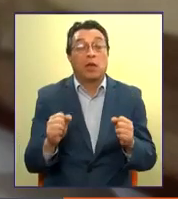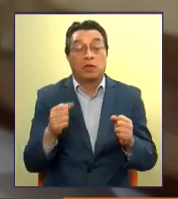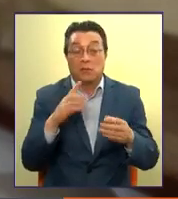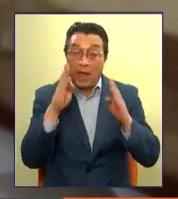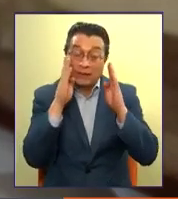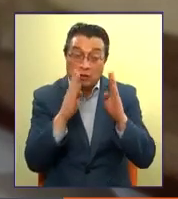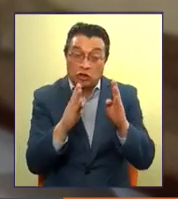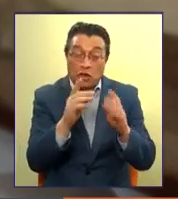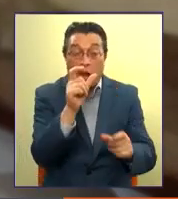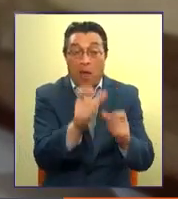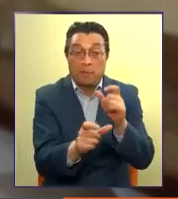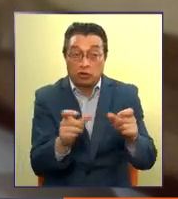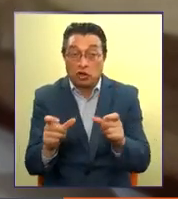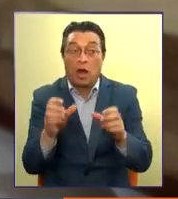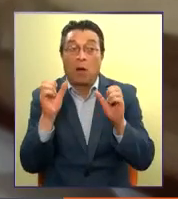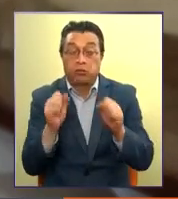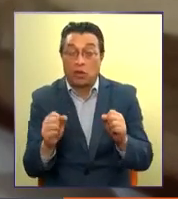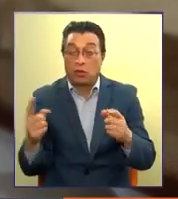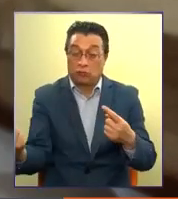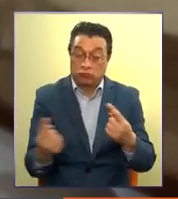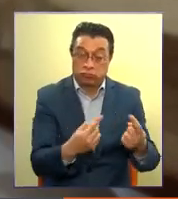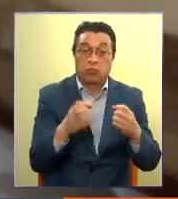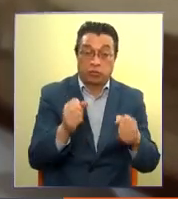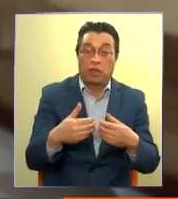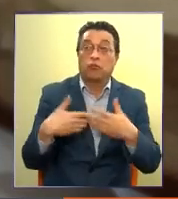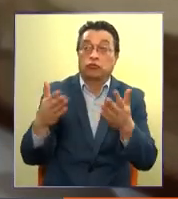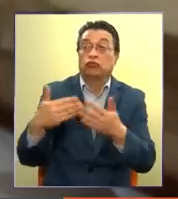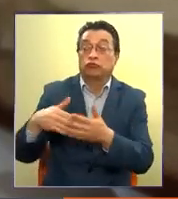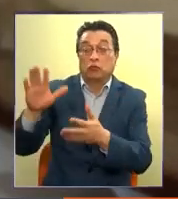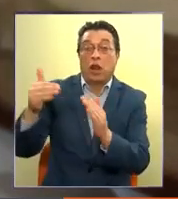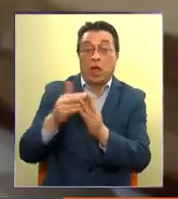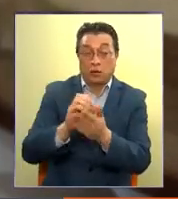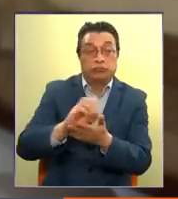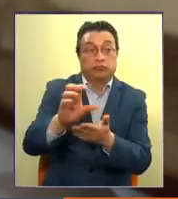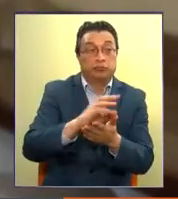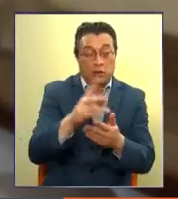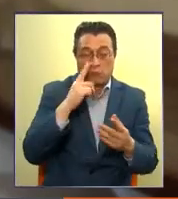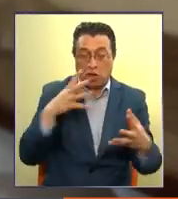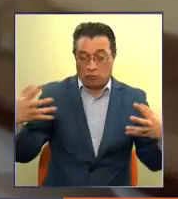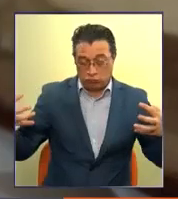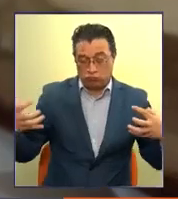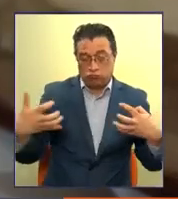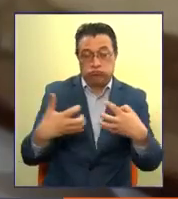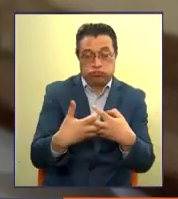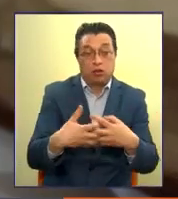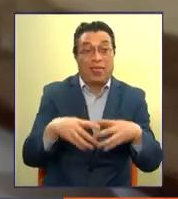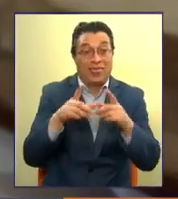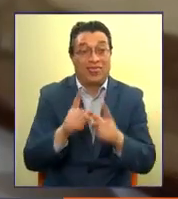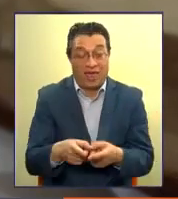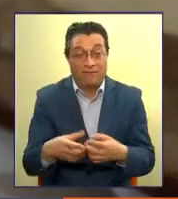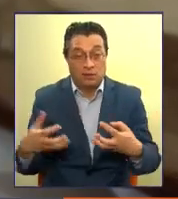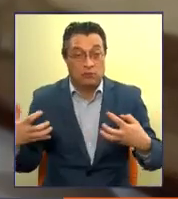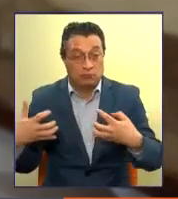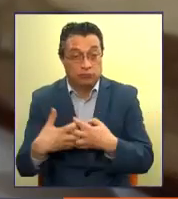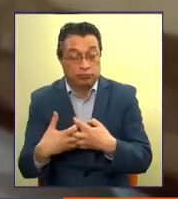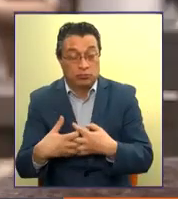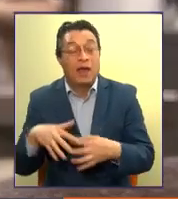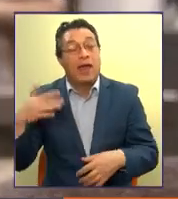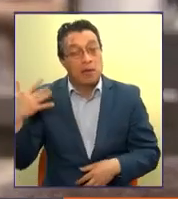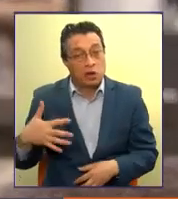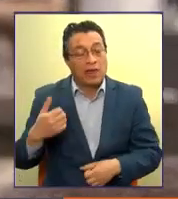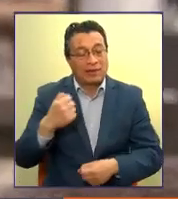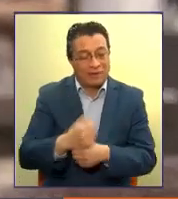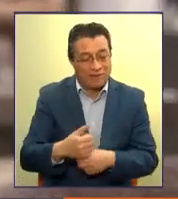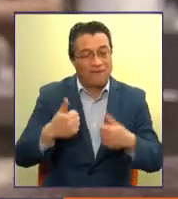también público, igual también queremos hacer un delivery. O sea, hay que hacer las combinaciones aquí, hacer las combinaciones. Lo importante es hacerlo bien.